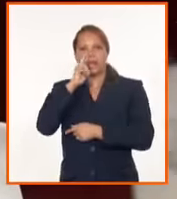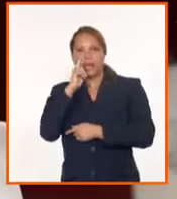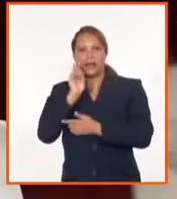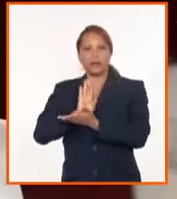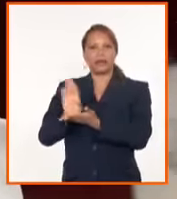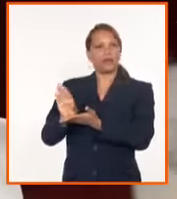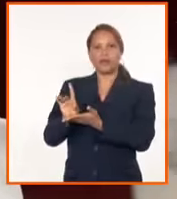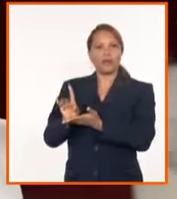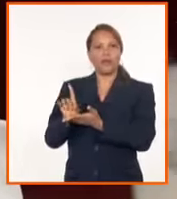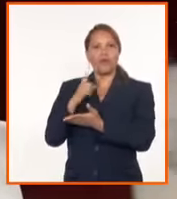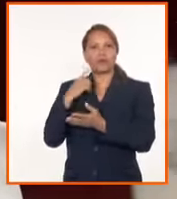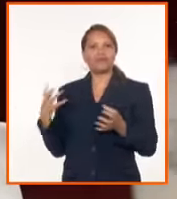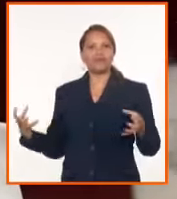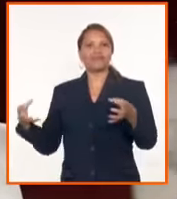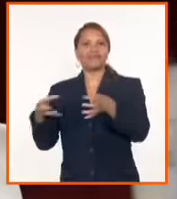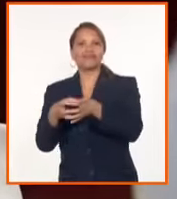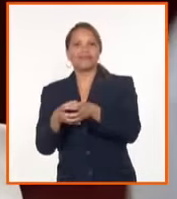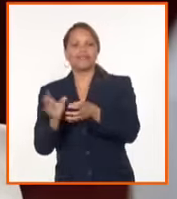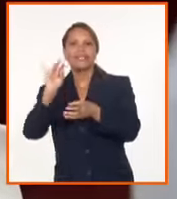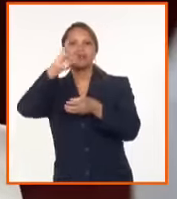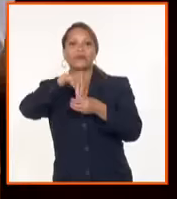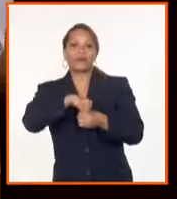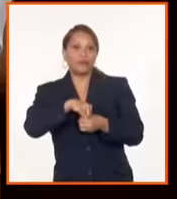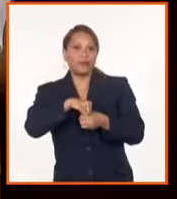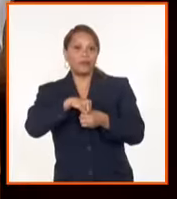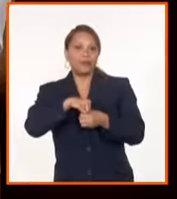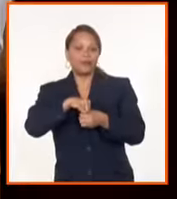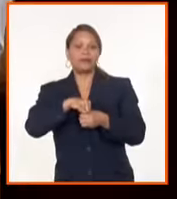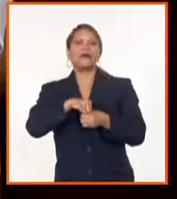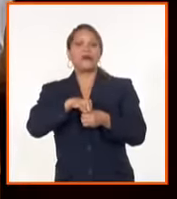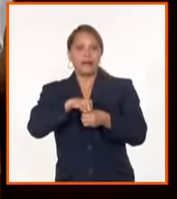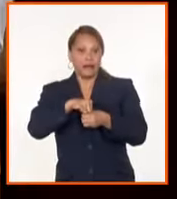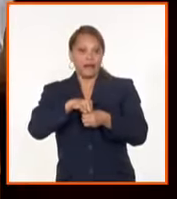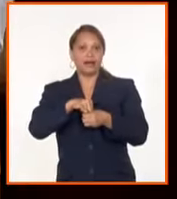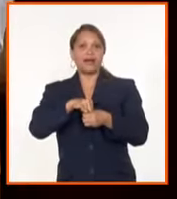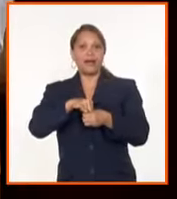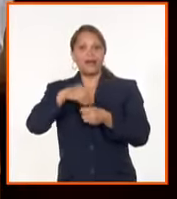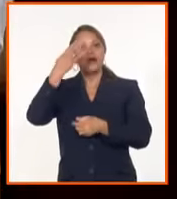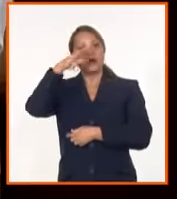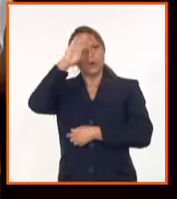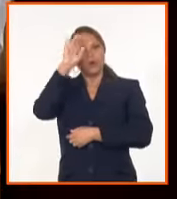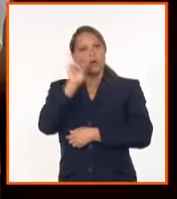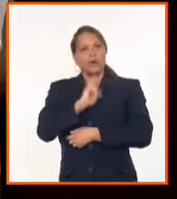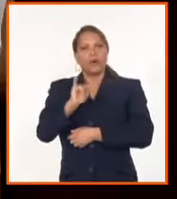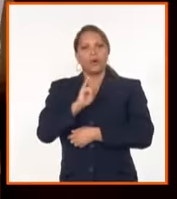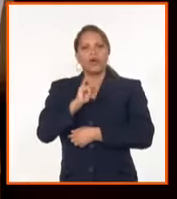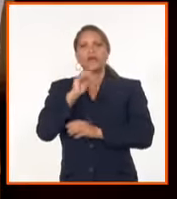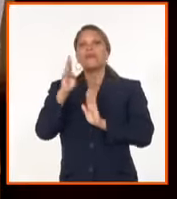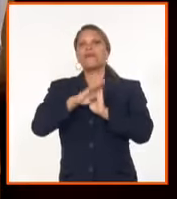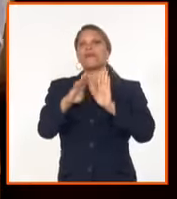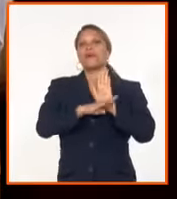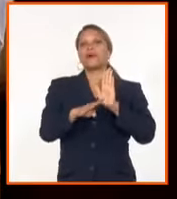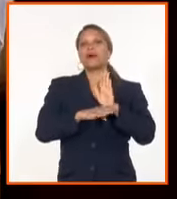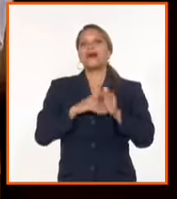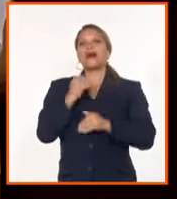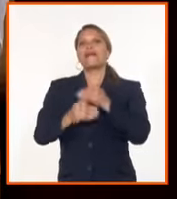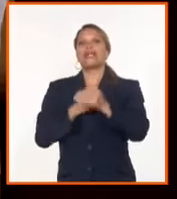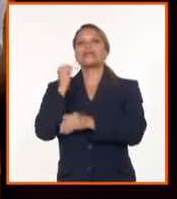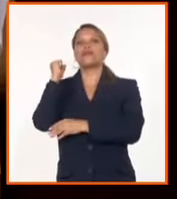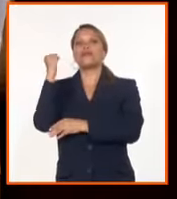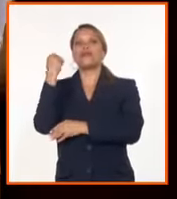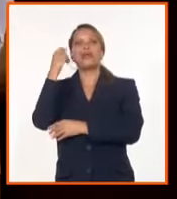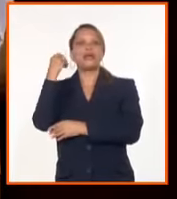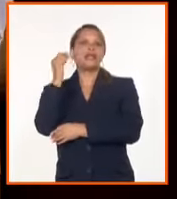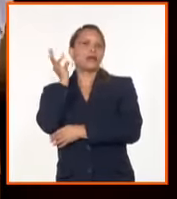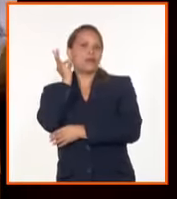un grupo de personas que pueden estar en alguna desventaja social. Hemos aplicado un programa de adelanto de la mujer. No